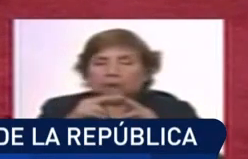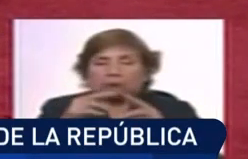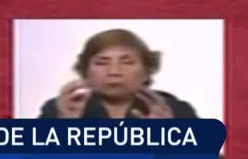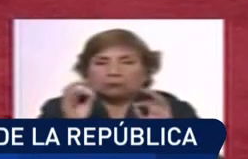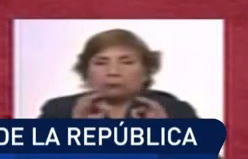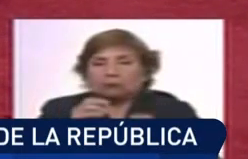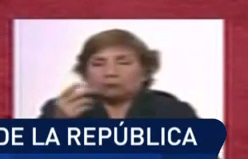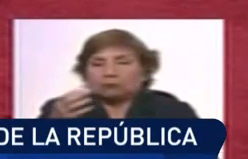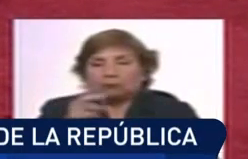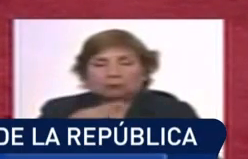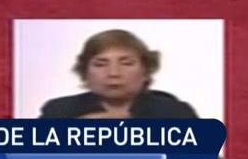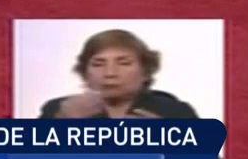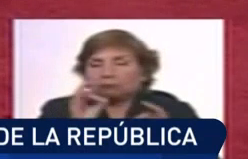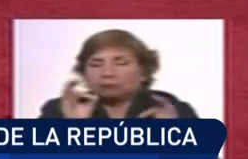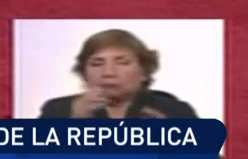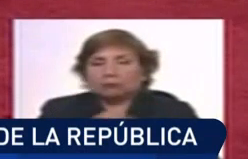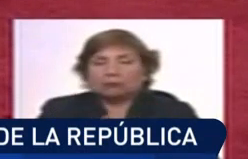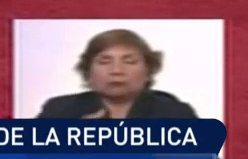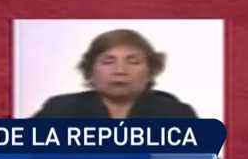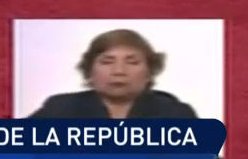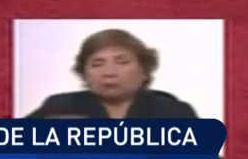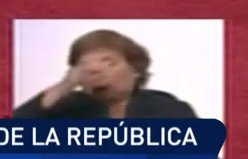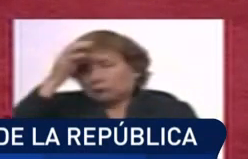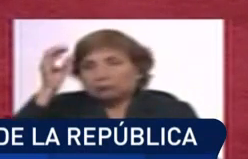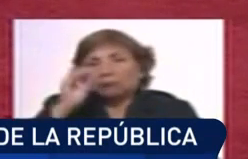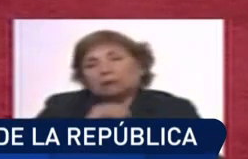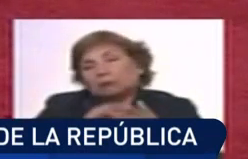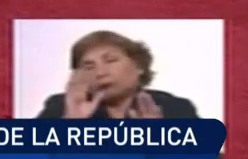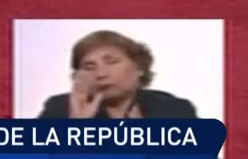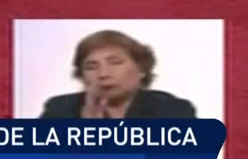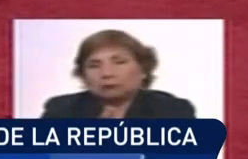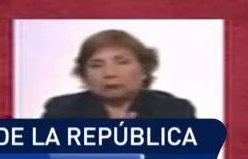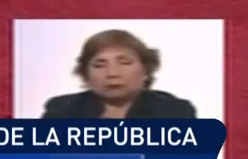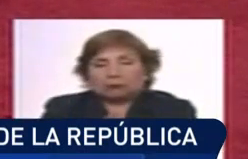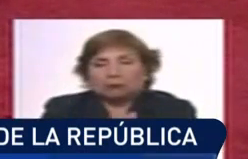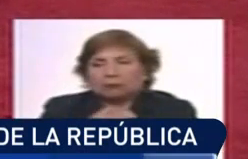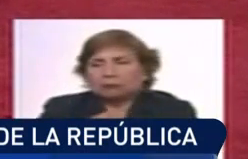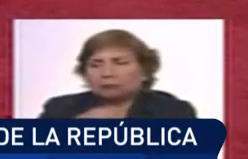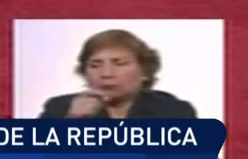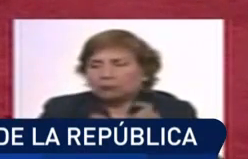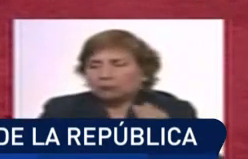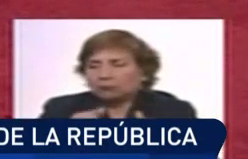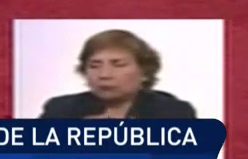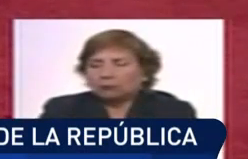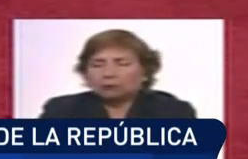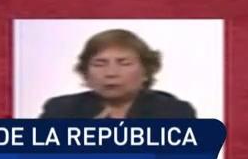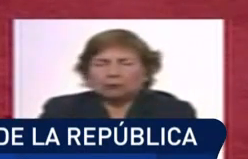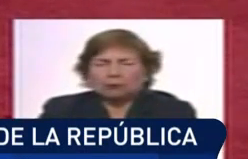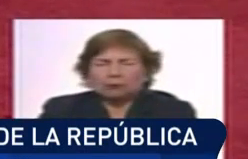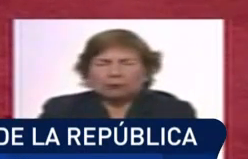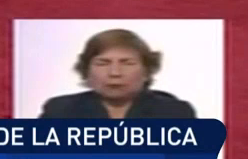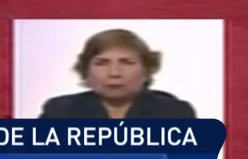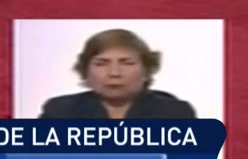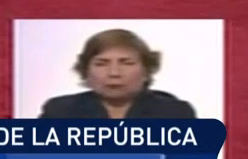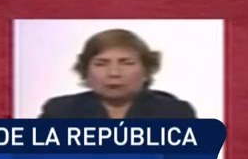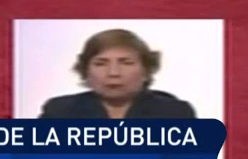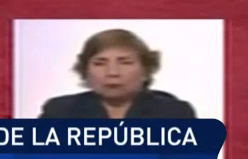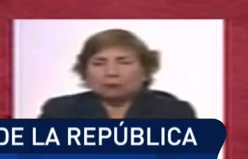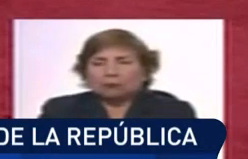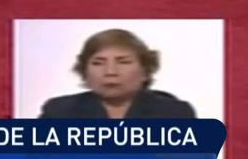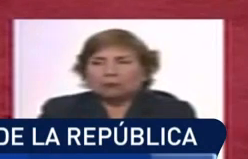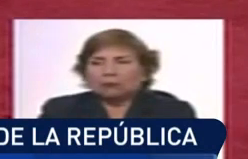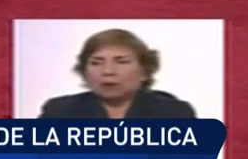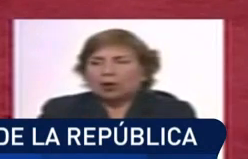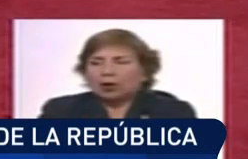con el expresidente Pedro Castillo, más allá de mi participación como profesional con 39 años de experiencia en hidrocarburos y haber sido integrante